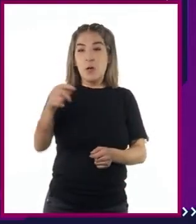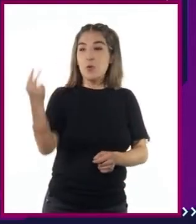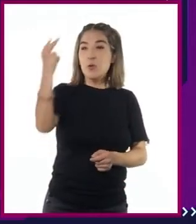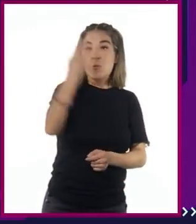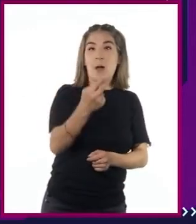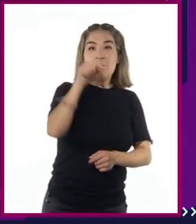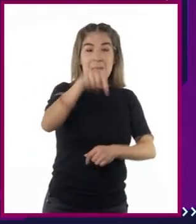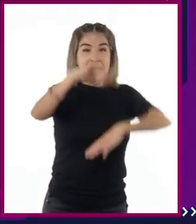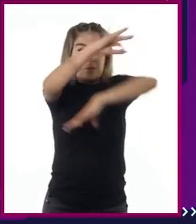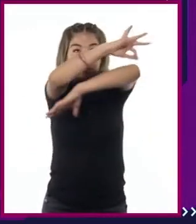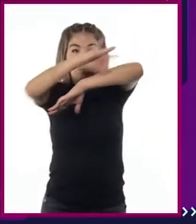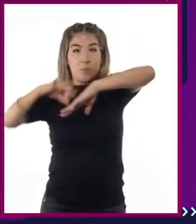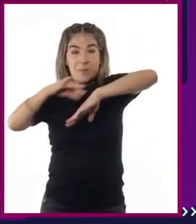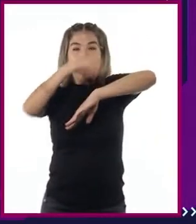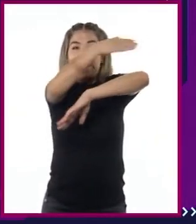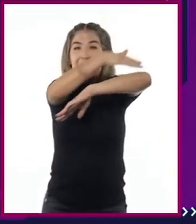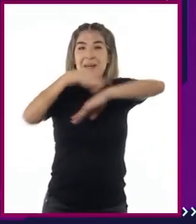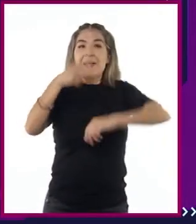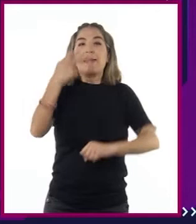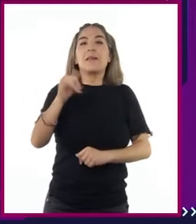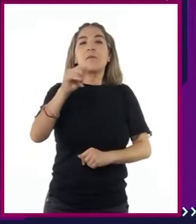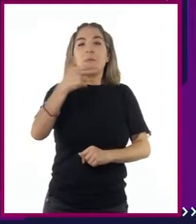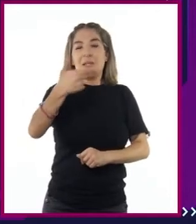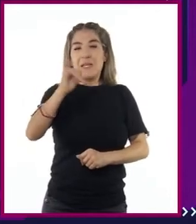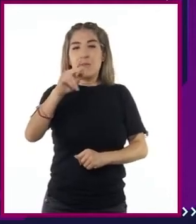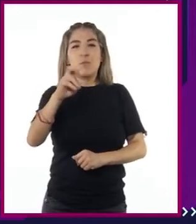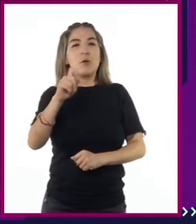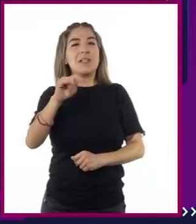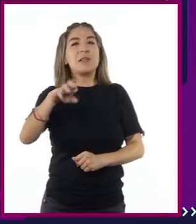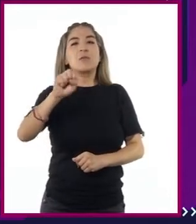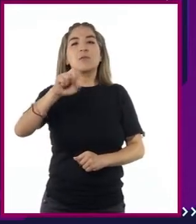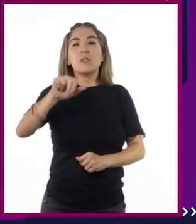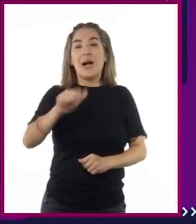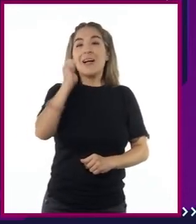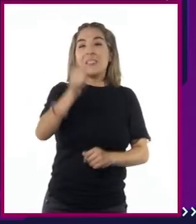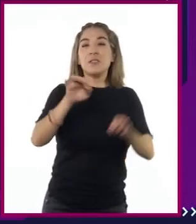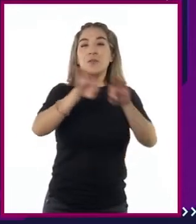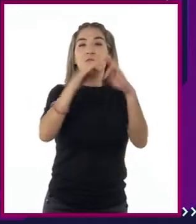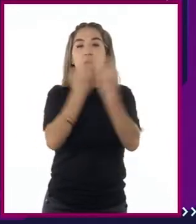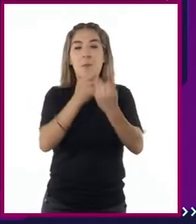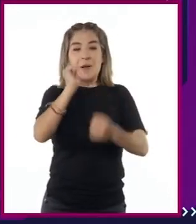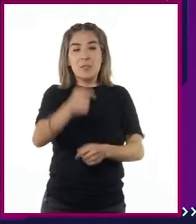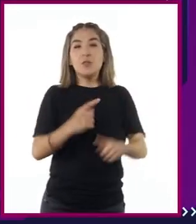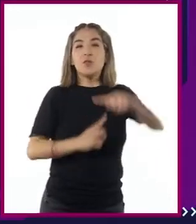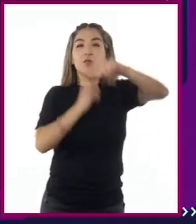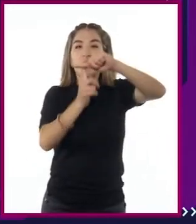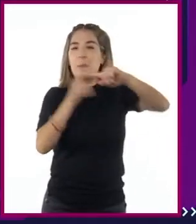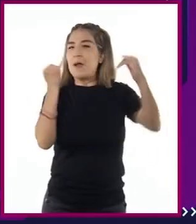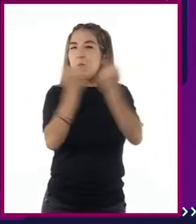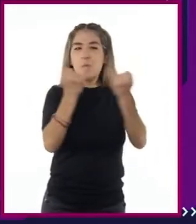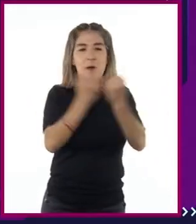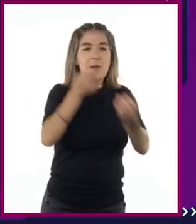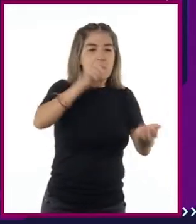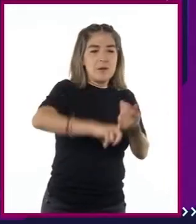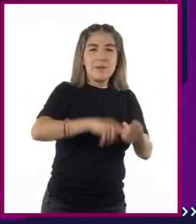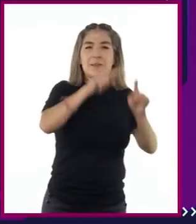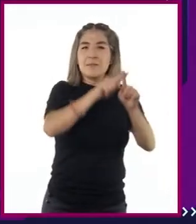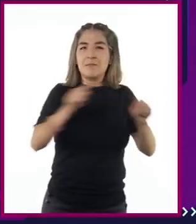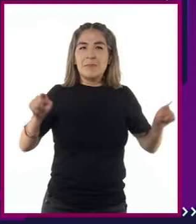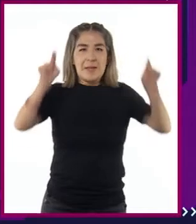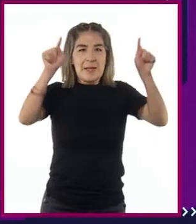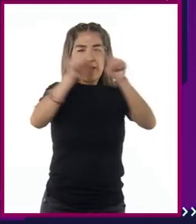hipotenusa es igual a la suma de los cuadrados de los catetos, en donde la